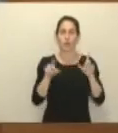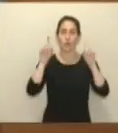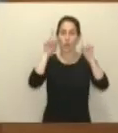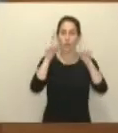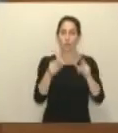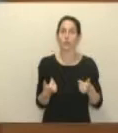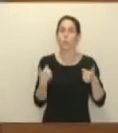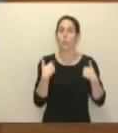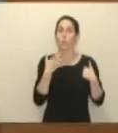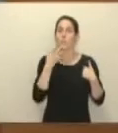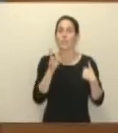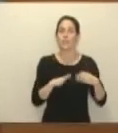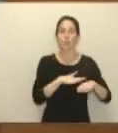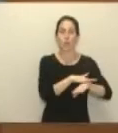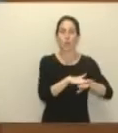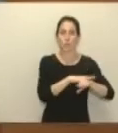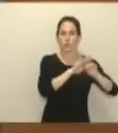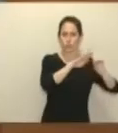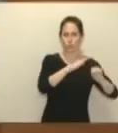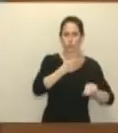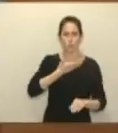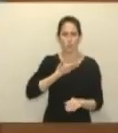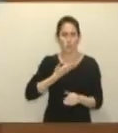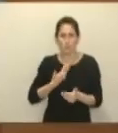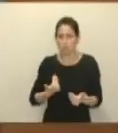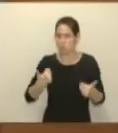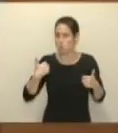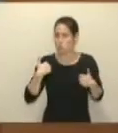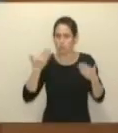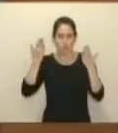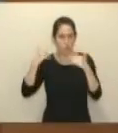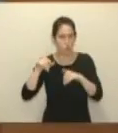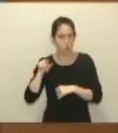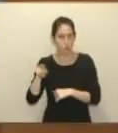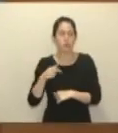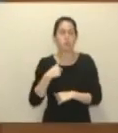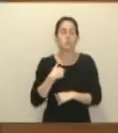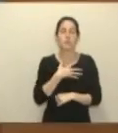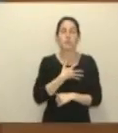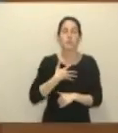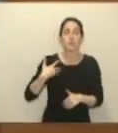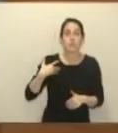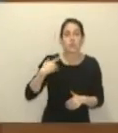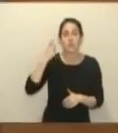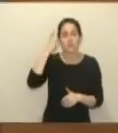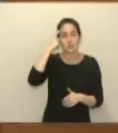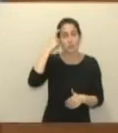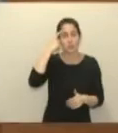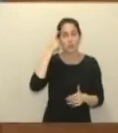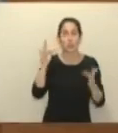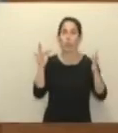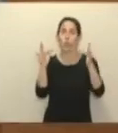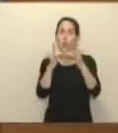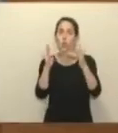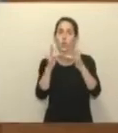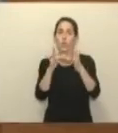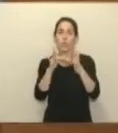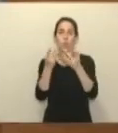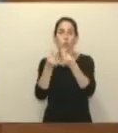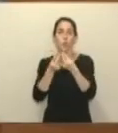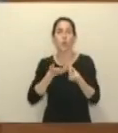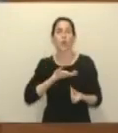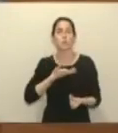corresponde a su Gobierno, no a los municipios. Pero, además, nos gustaría saber en qué han consistido esos contactos,